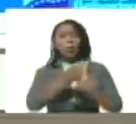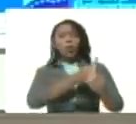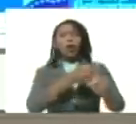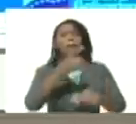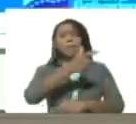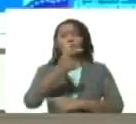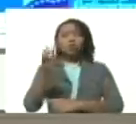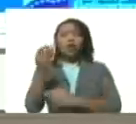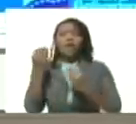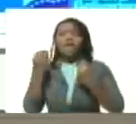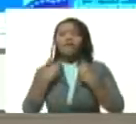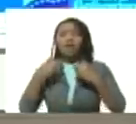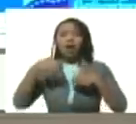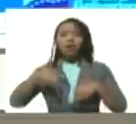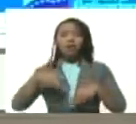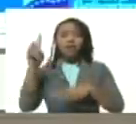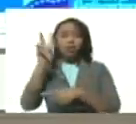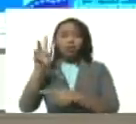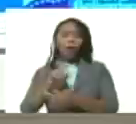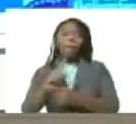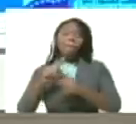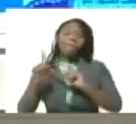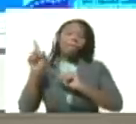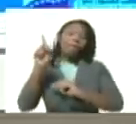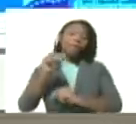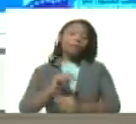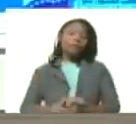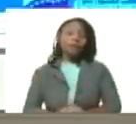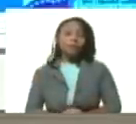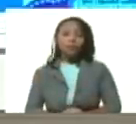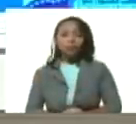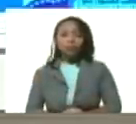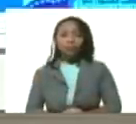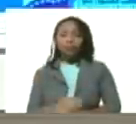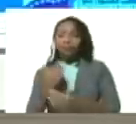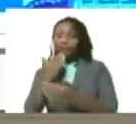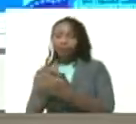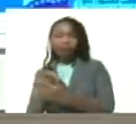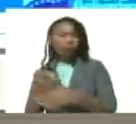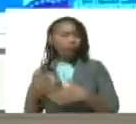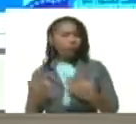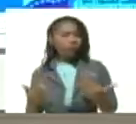connacionales. Pero también ha permitido